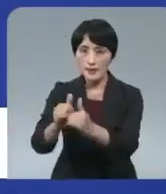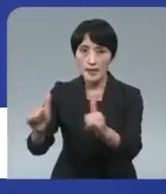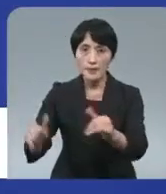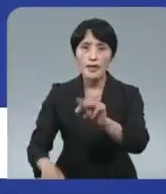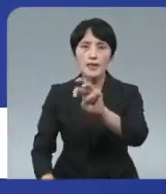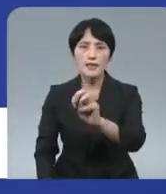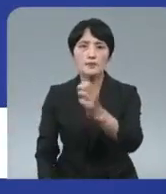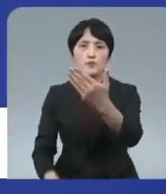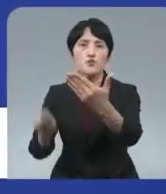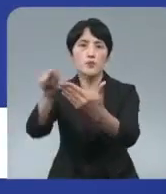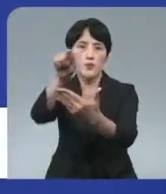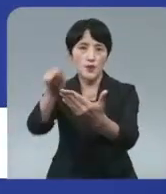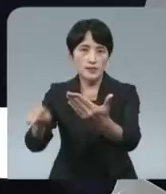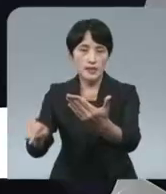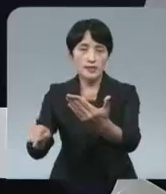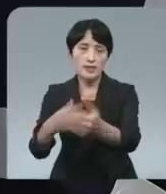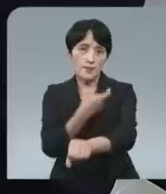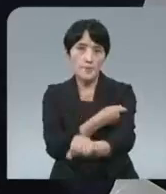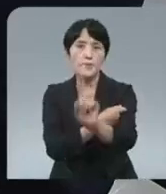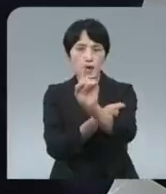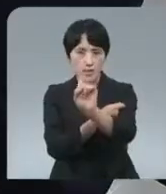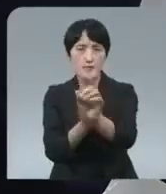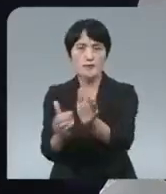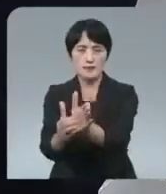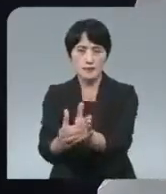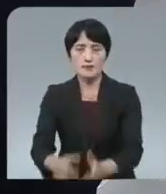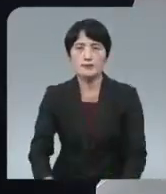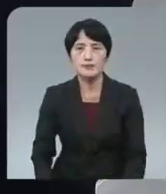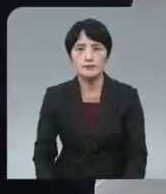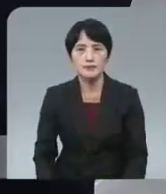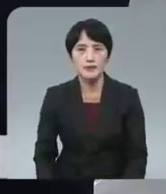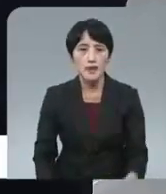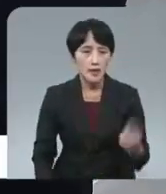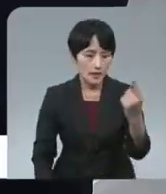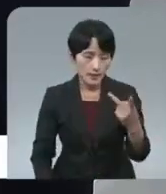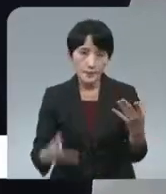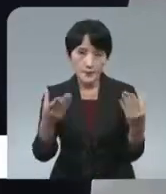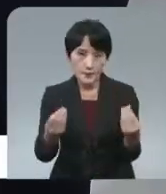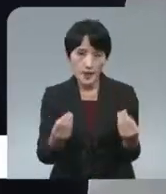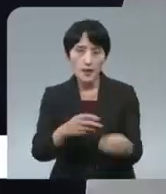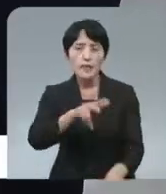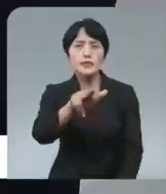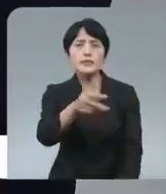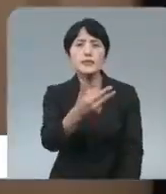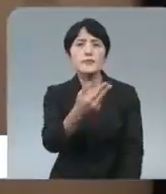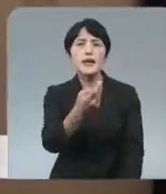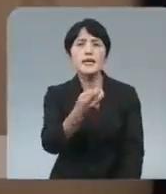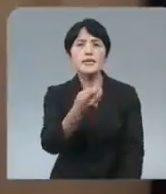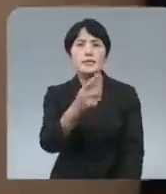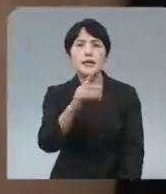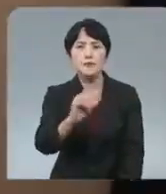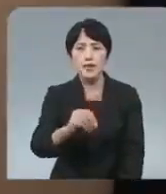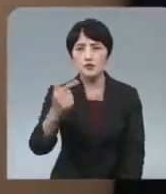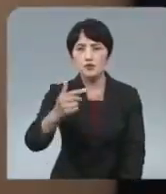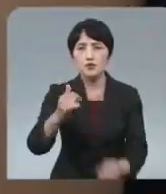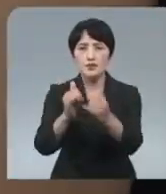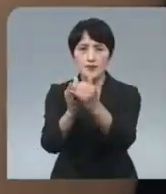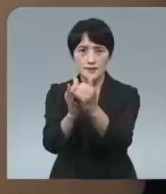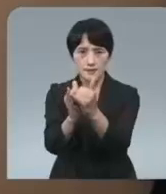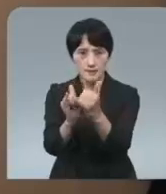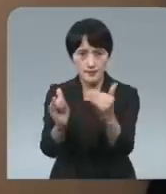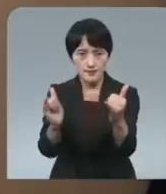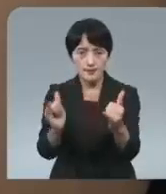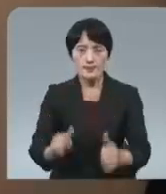parte unas 470 mil personas mayores de 75 años que permanecen sin vacunar podrán solicitar ahora en cualquier momento